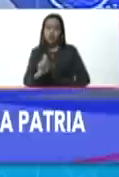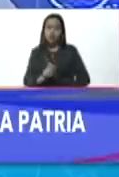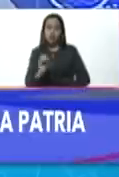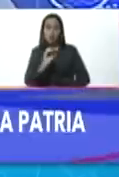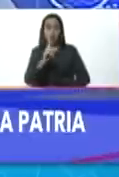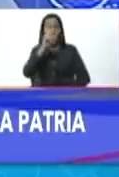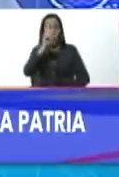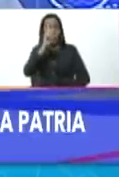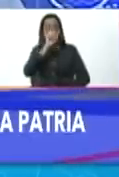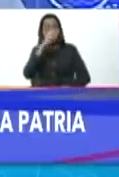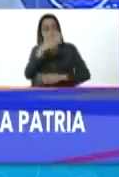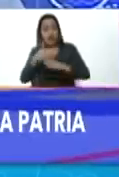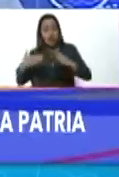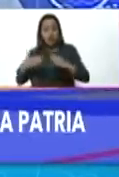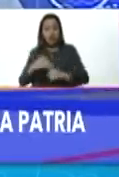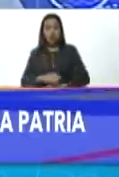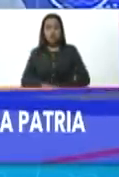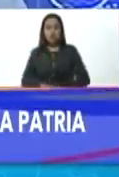y medio.